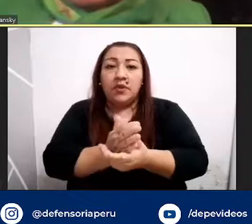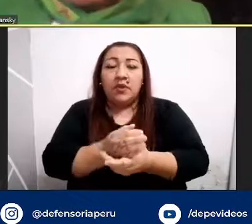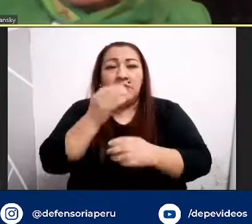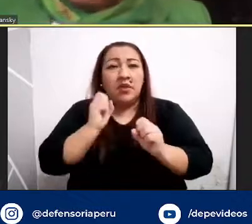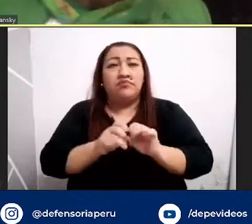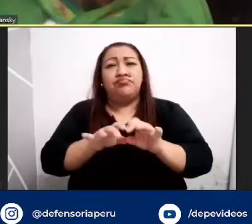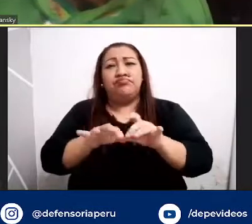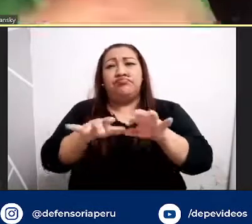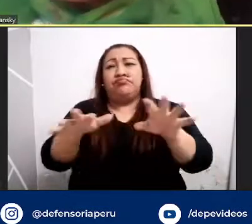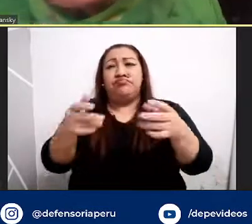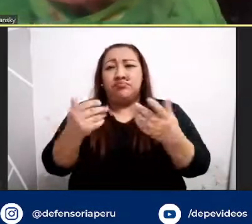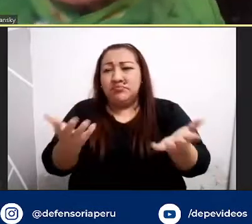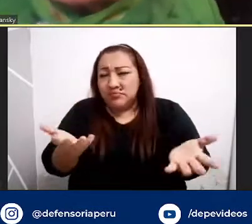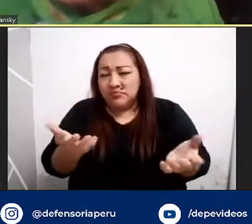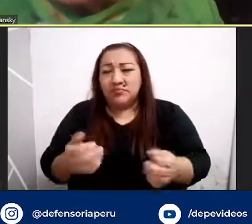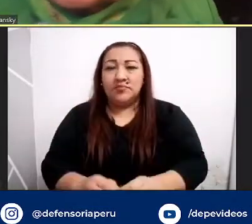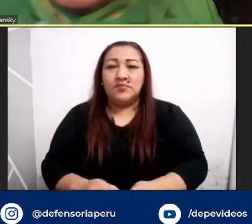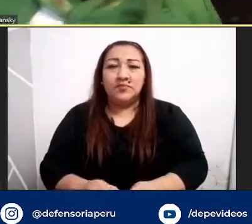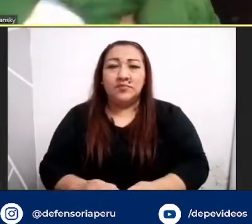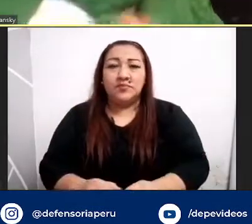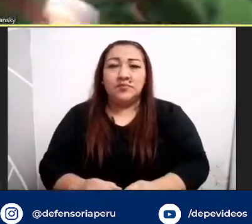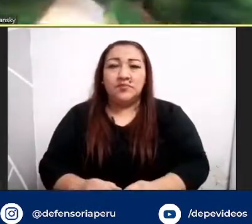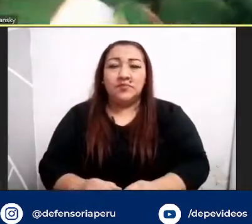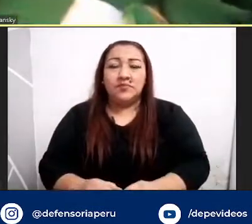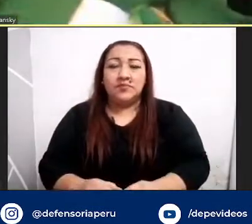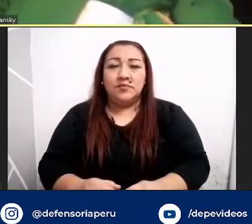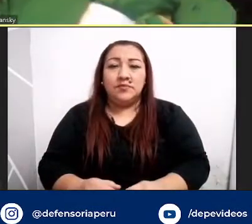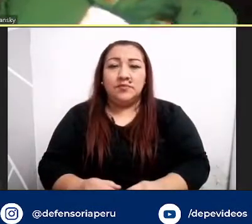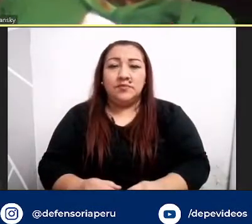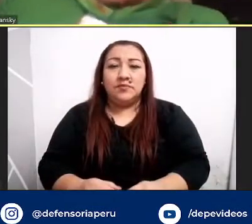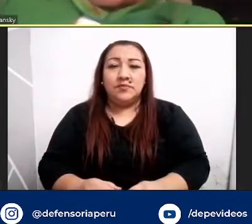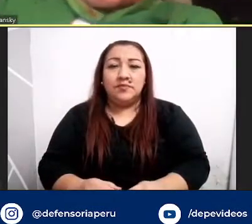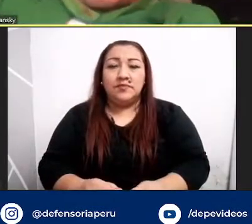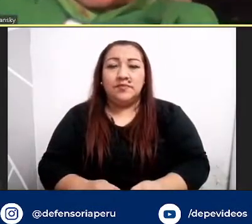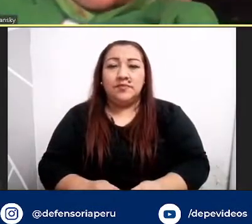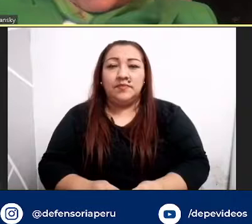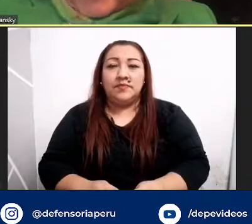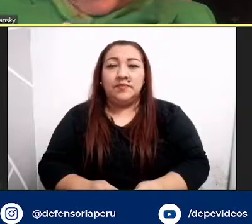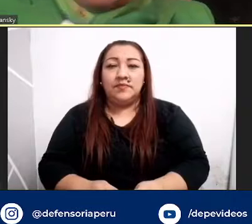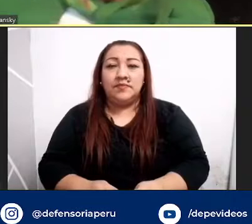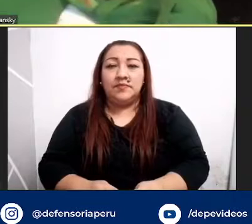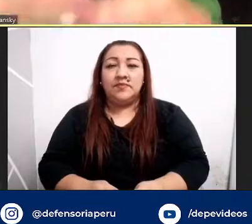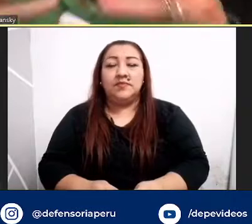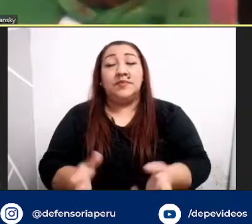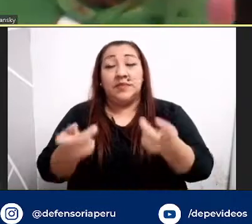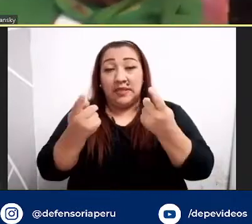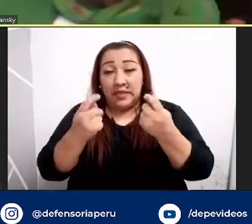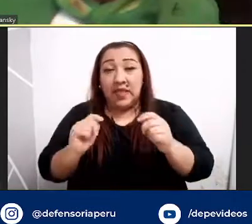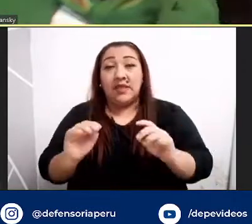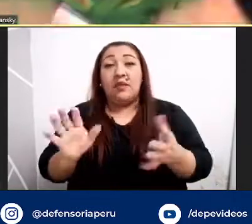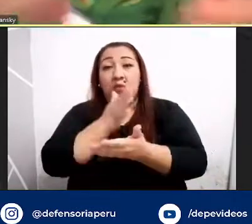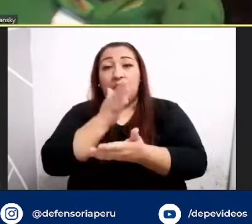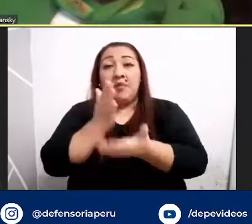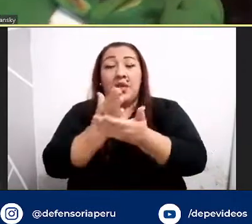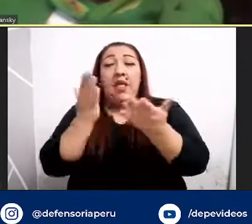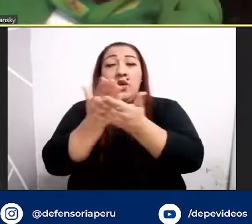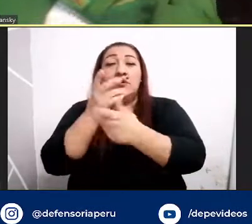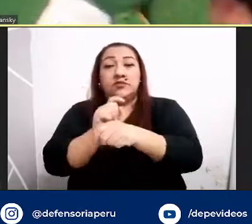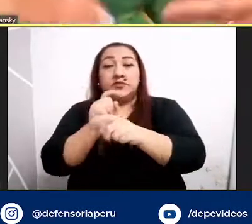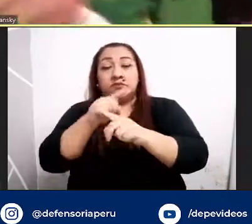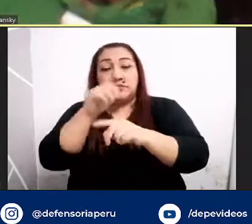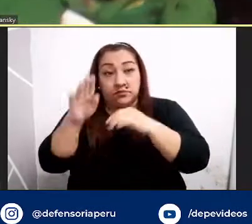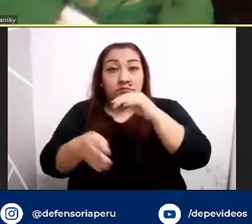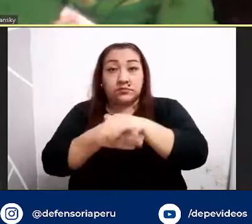tenemos, por ejemplo, que está oculto. Entonces, se trata del problema de la educación, pero dentro de eso el de la salud